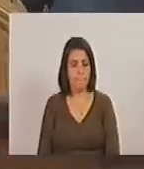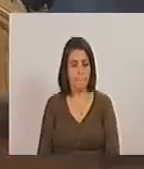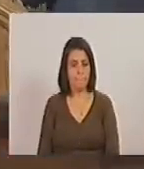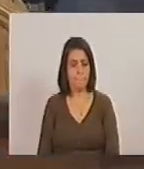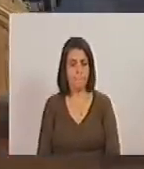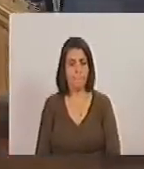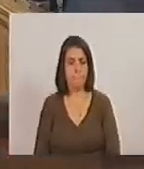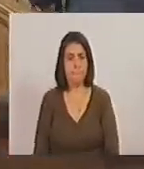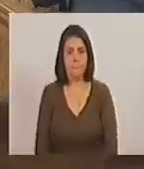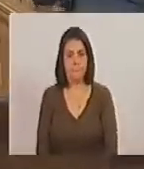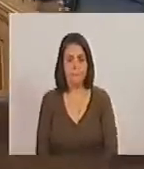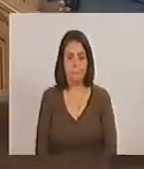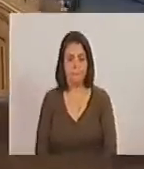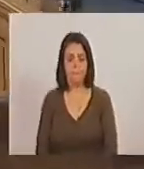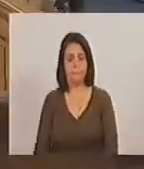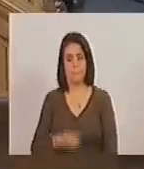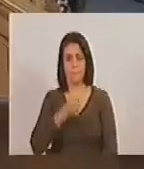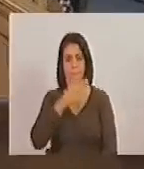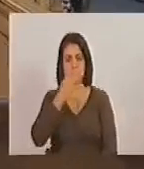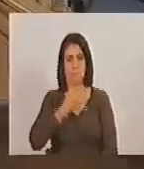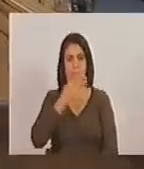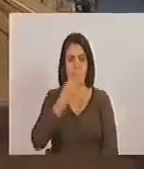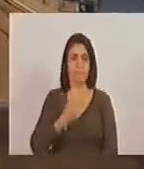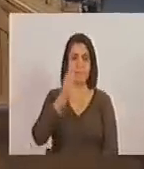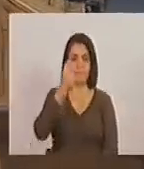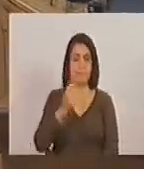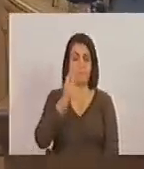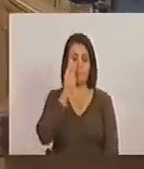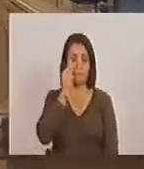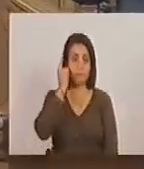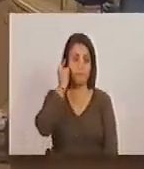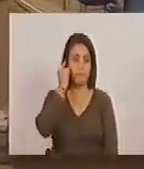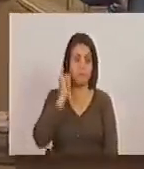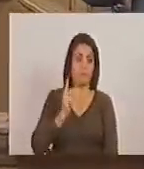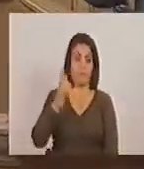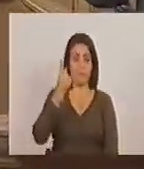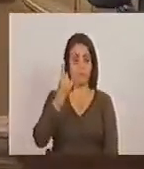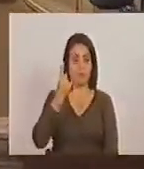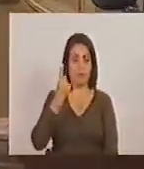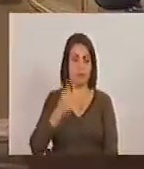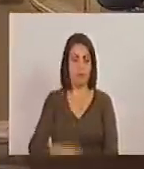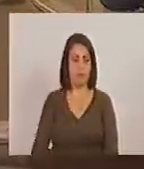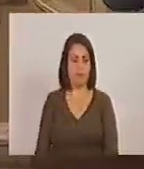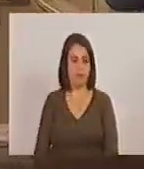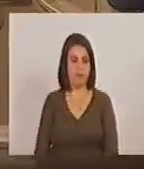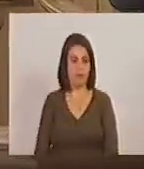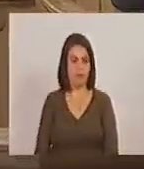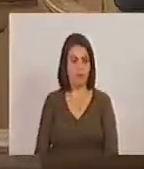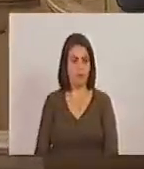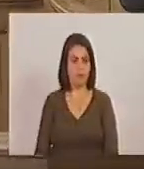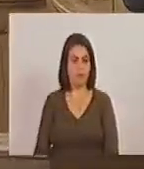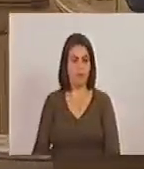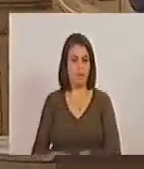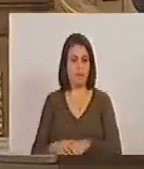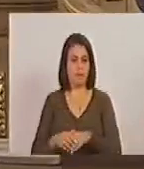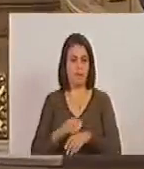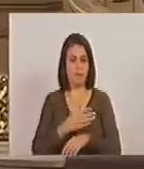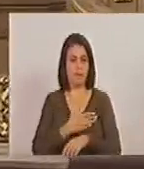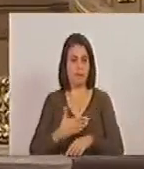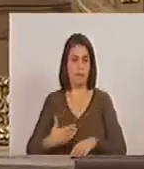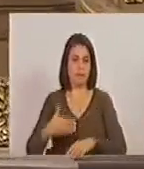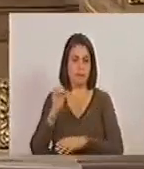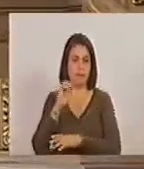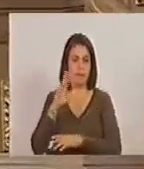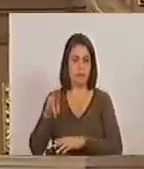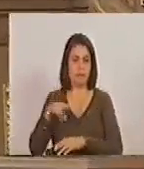Buenas tardes, colegas diputados, colegas diputadas. Primero que nada, perdón, la presidencia de la